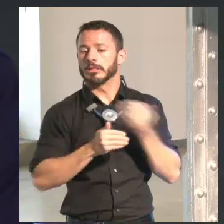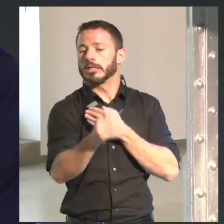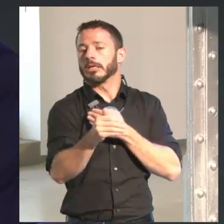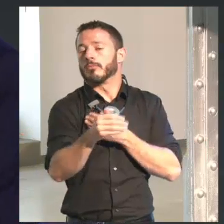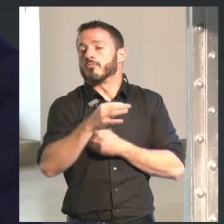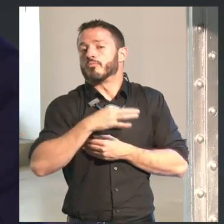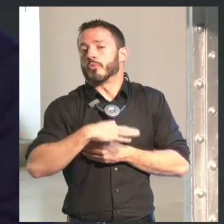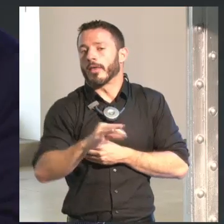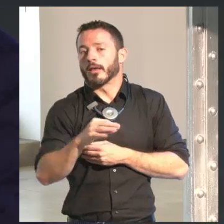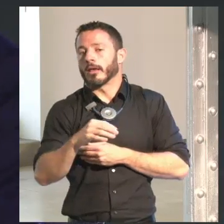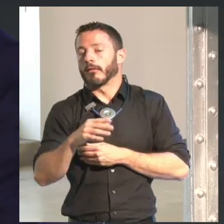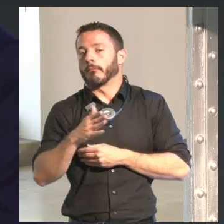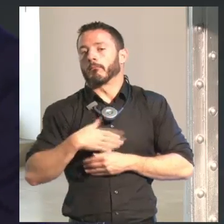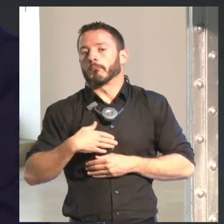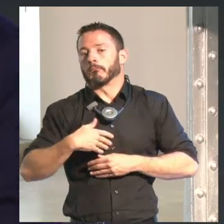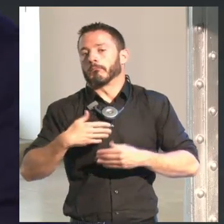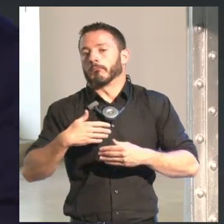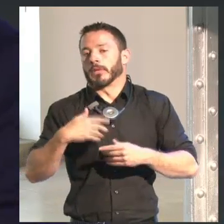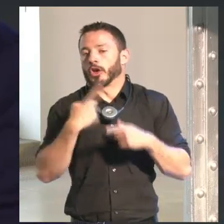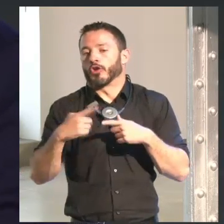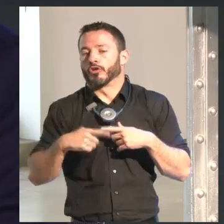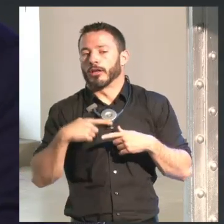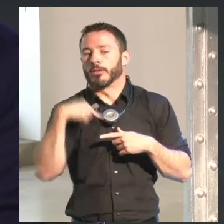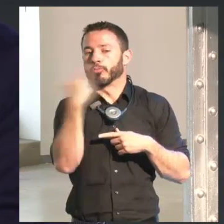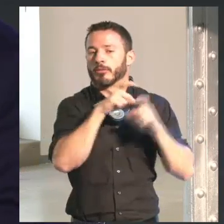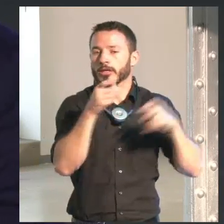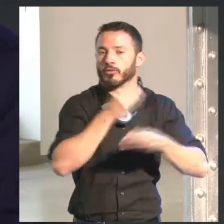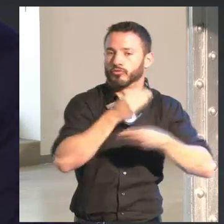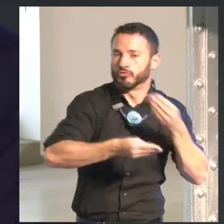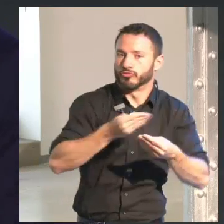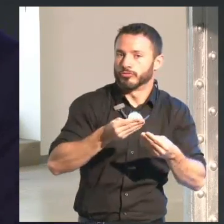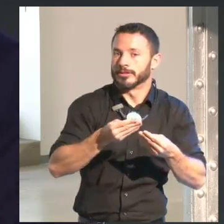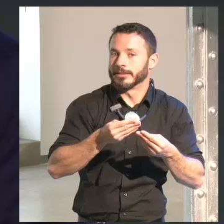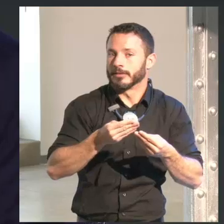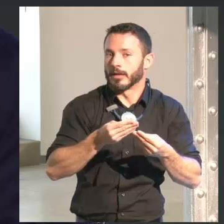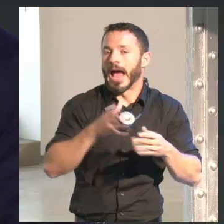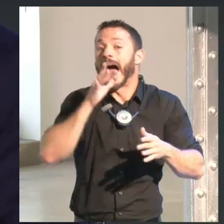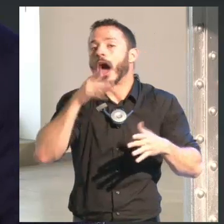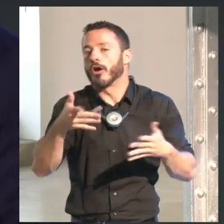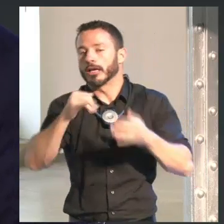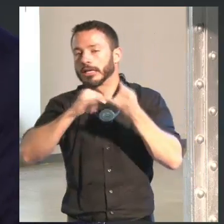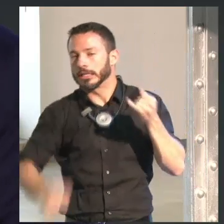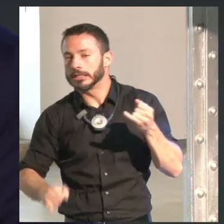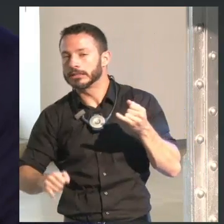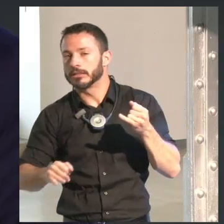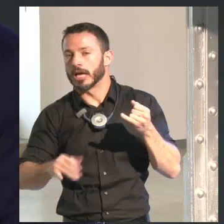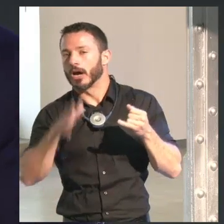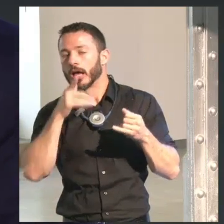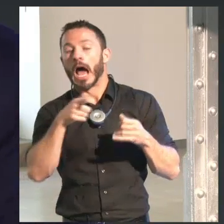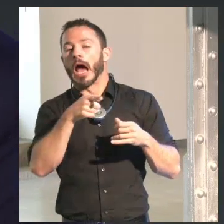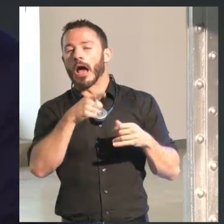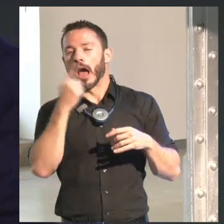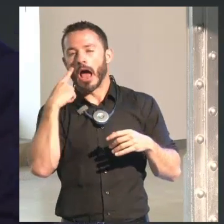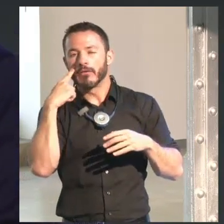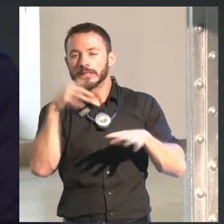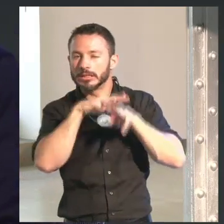quizá tal. Ahora cuando empieza a haber crisis ya nos planteamos, oye, cuidado, y esto será también por culpa del Internet, A ver si va a